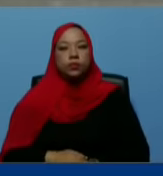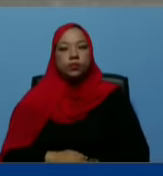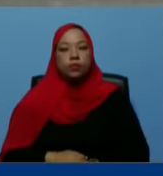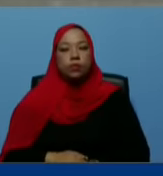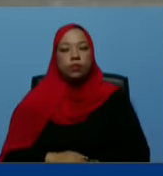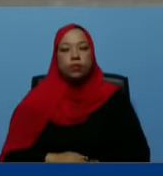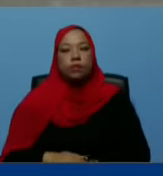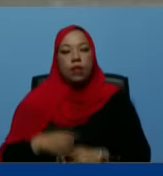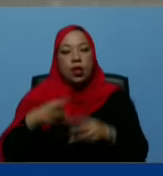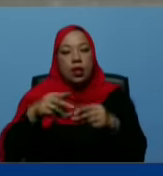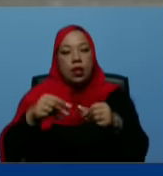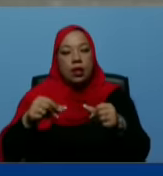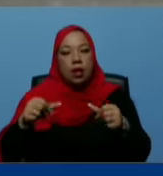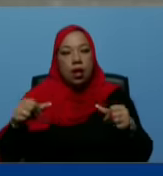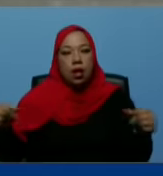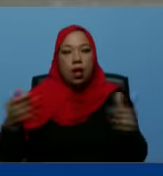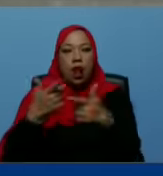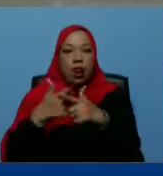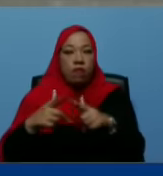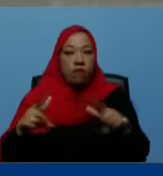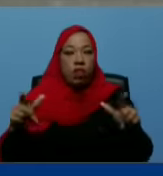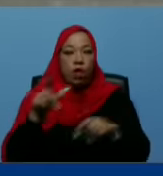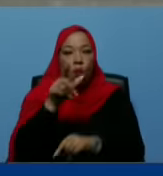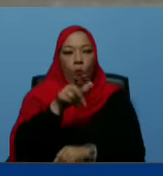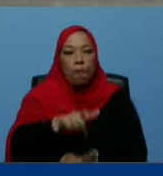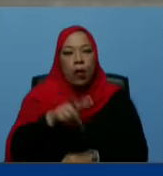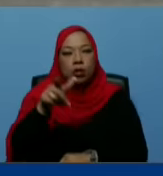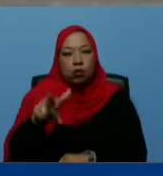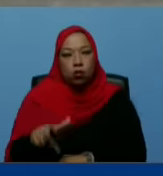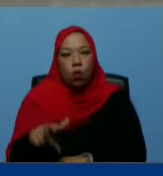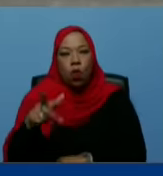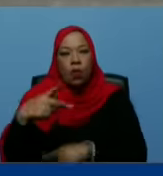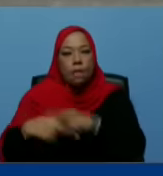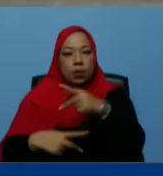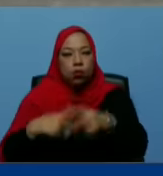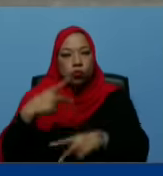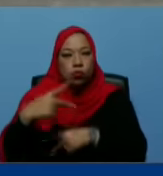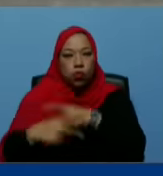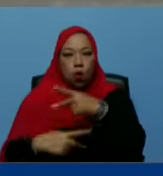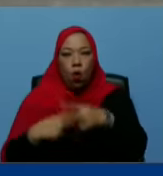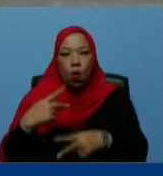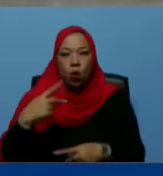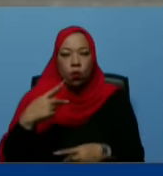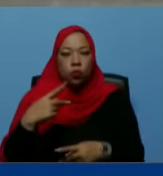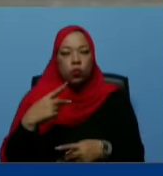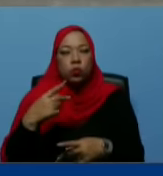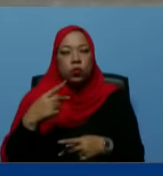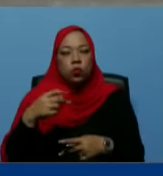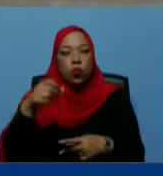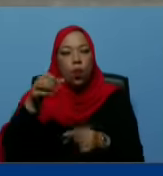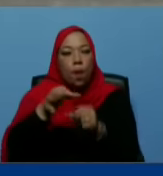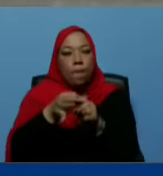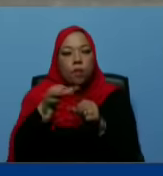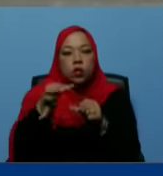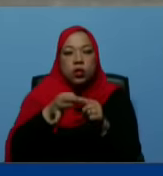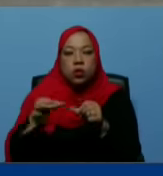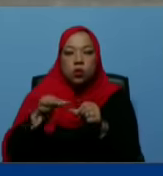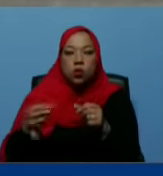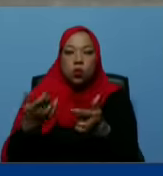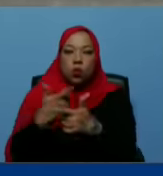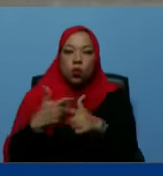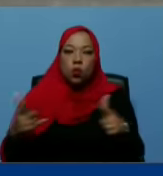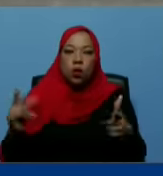comuna tierra de libertadores y productores. Queda en el municipio de Libertador,